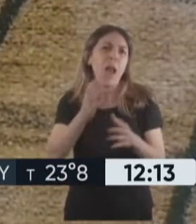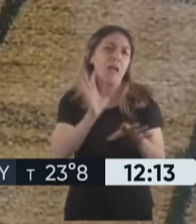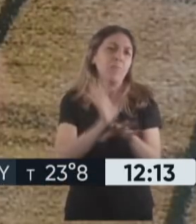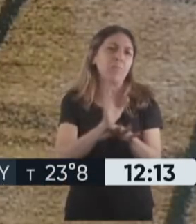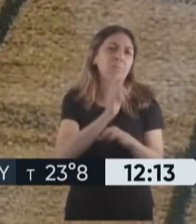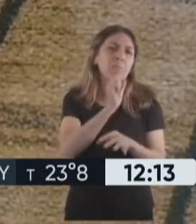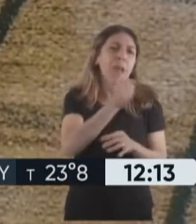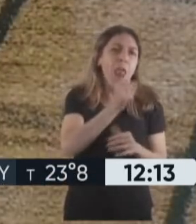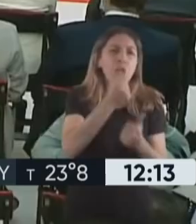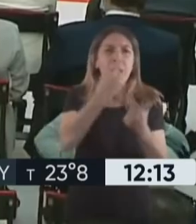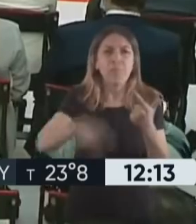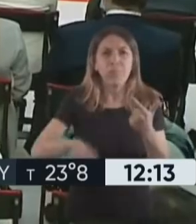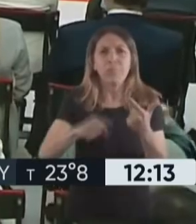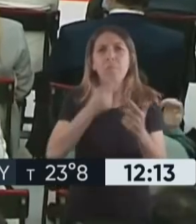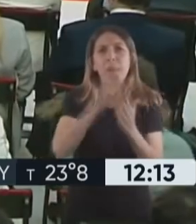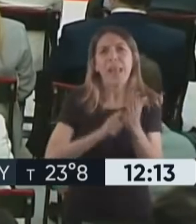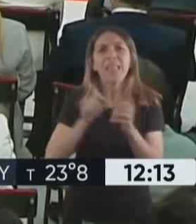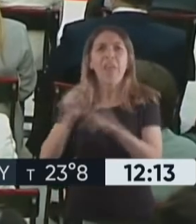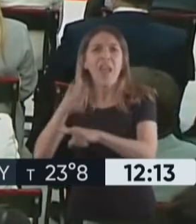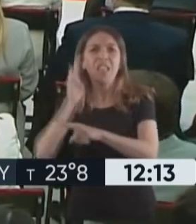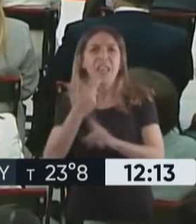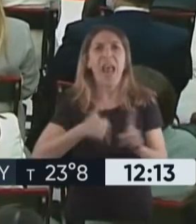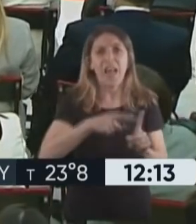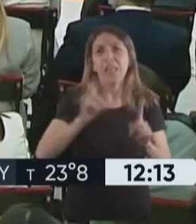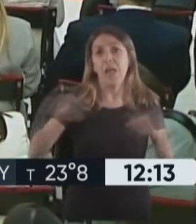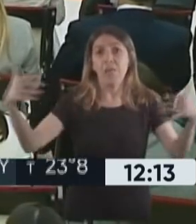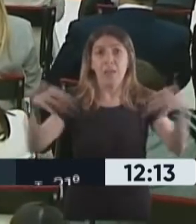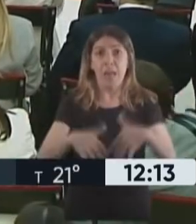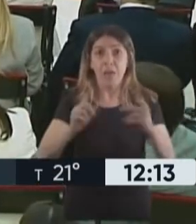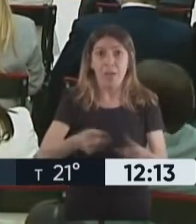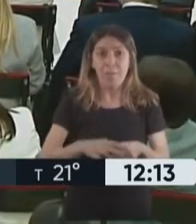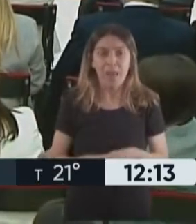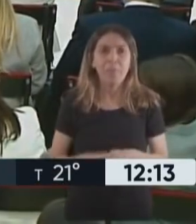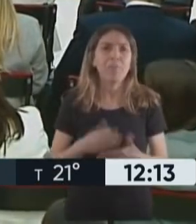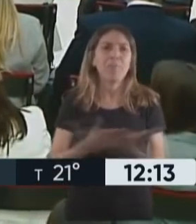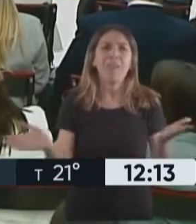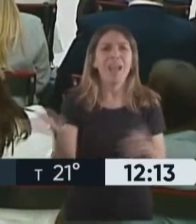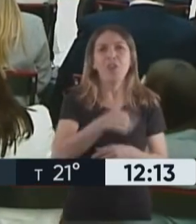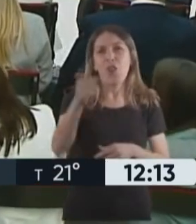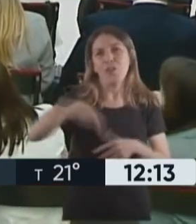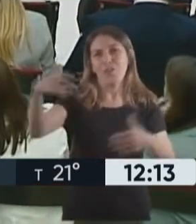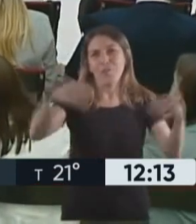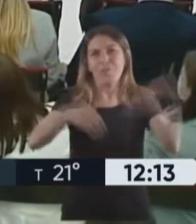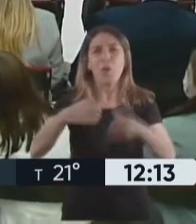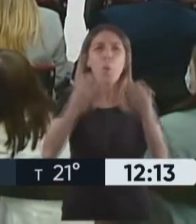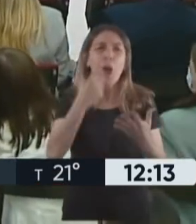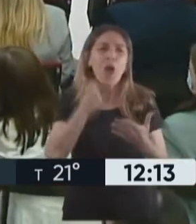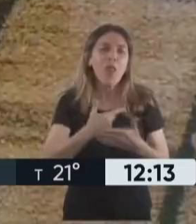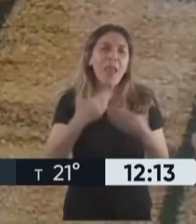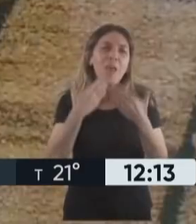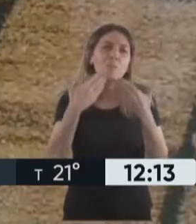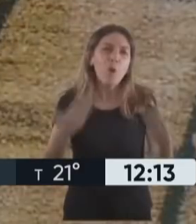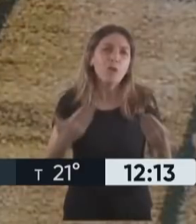comunicación de la prensa tanto chilena y argentina que nos acompañan a todos quienes están aquí presentes buenos días muchísimas gracias